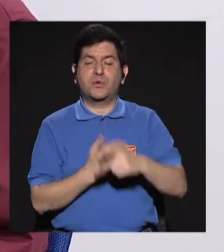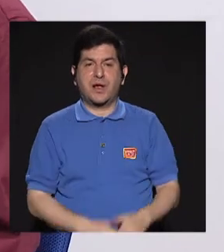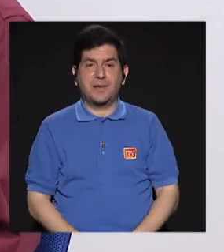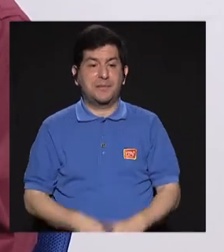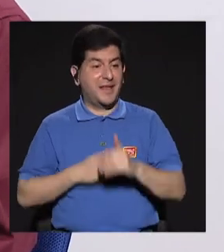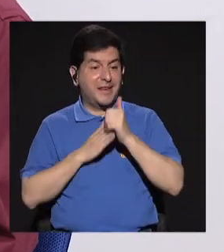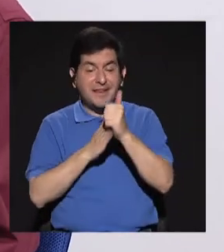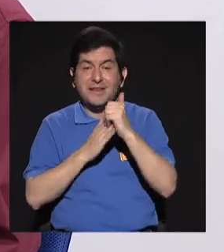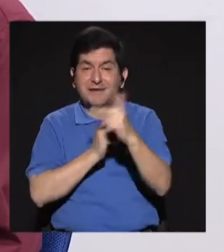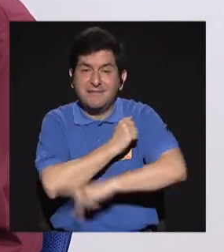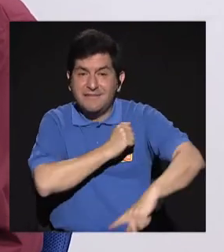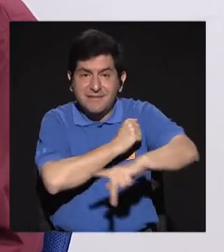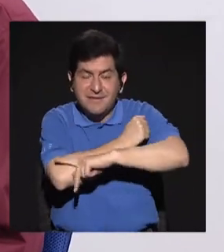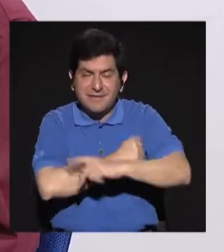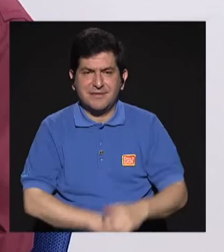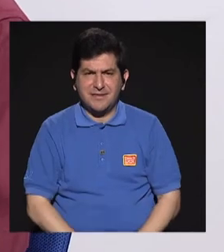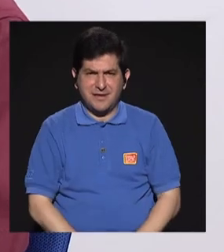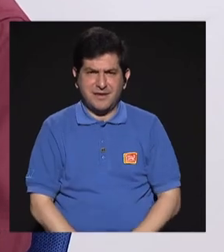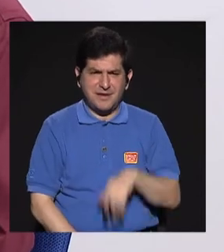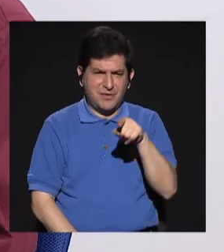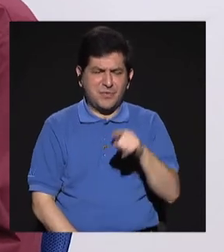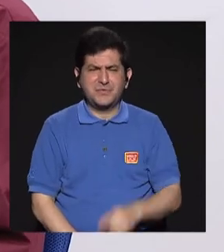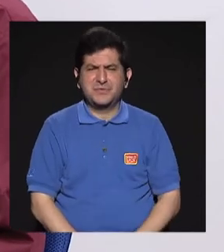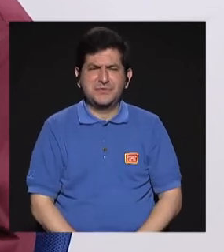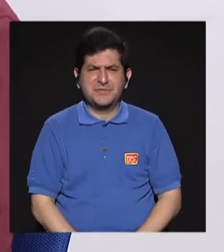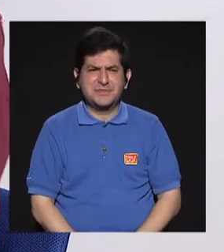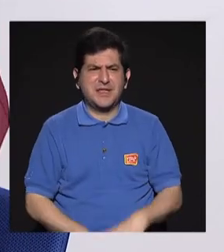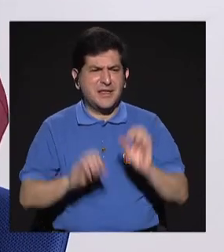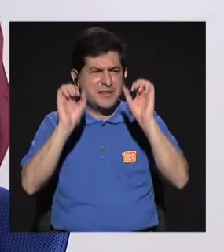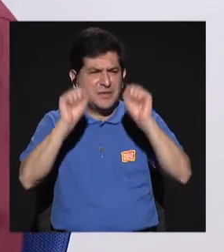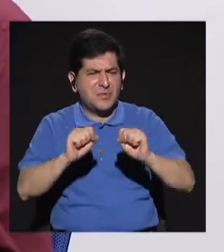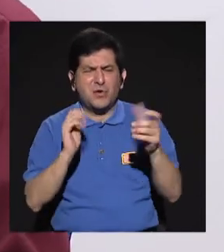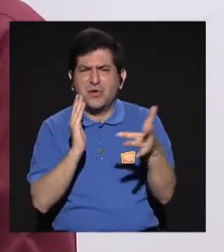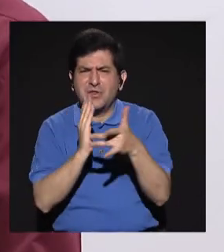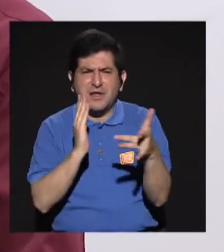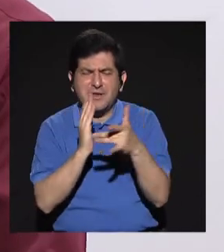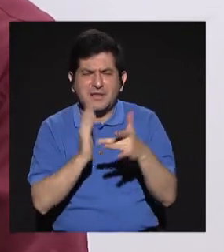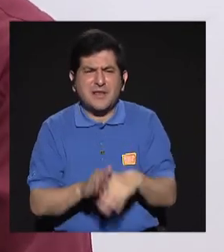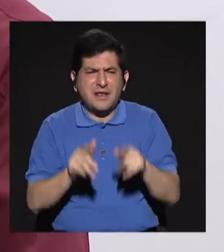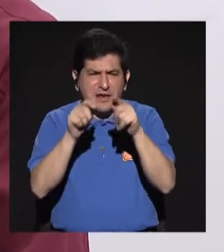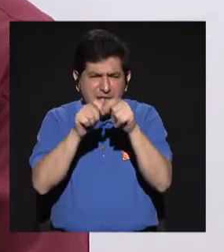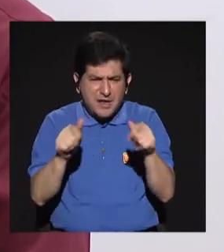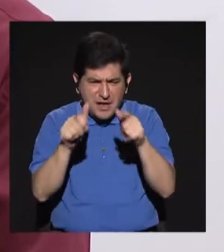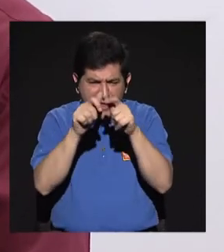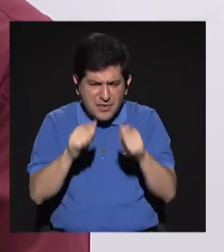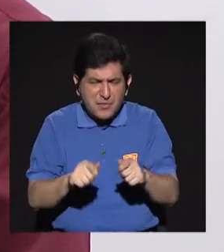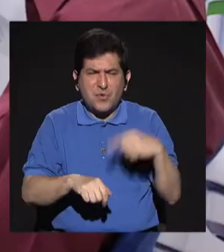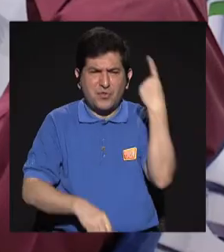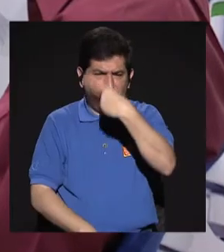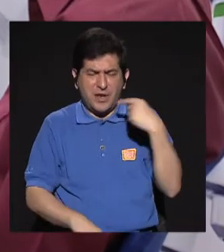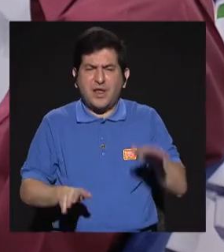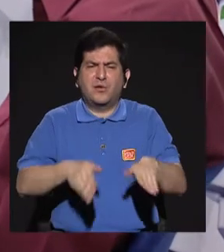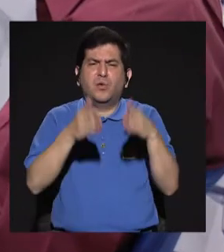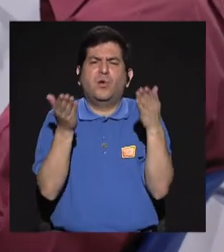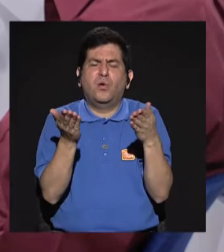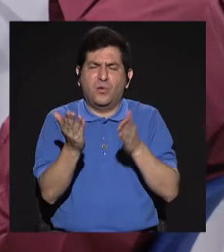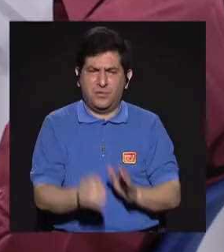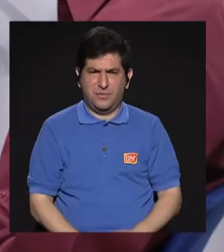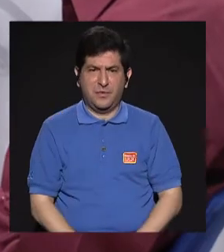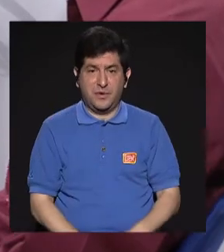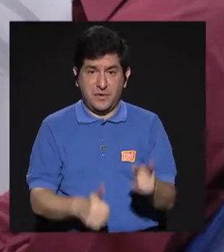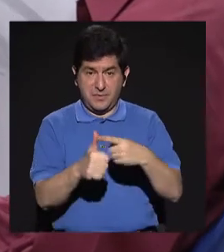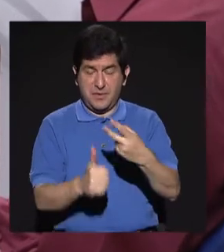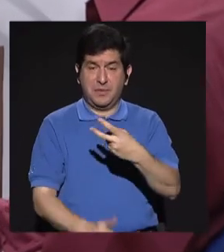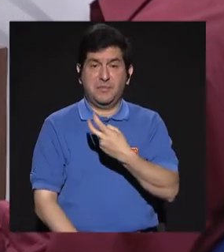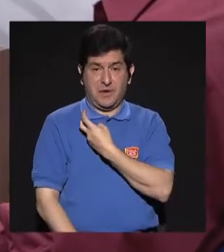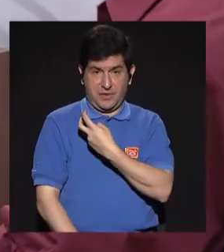pionera en el país cuáles fueron sus referencias cómo llega usted a esta técnica de modelado facial bueno primero